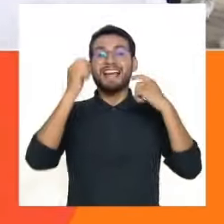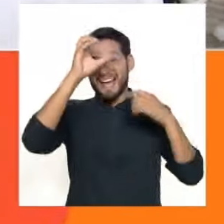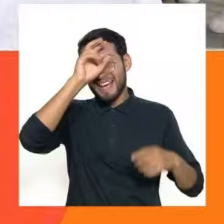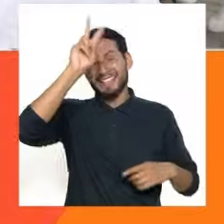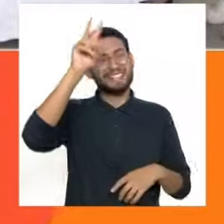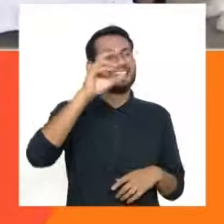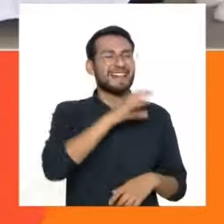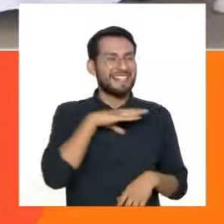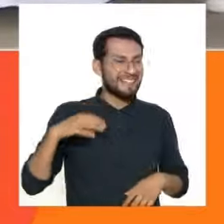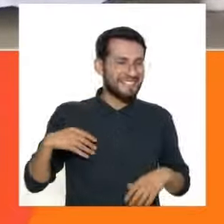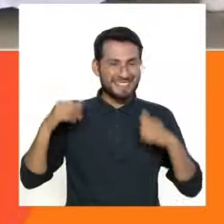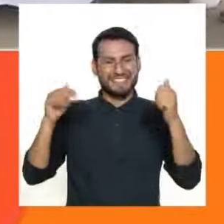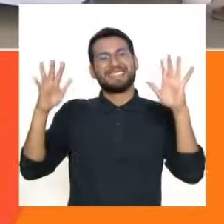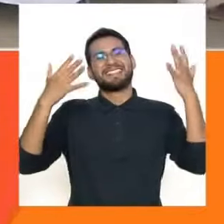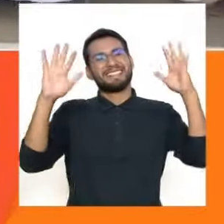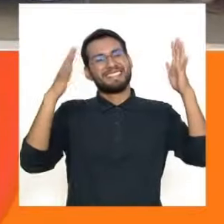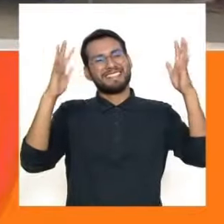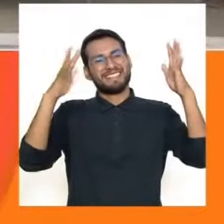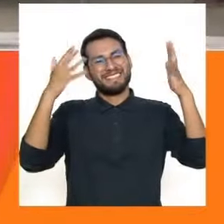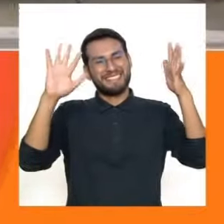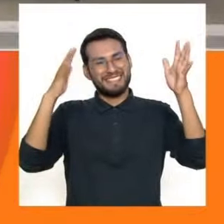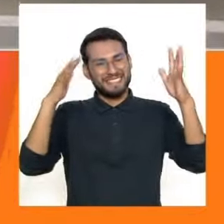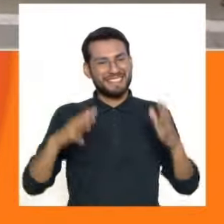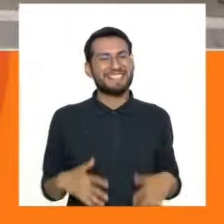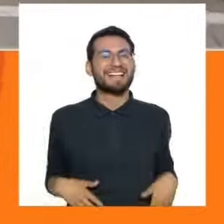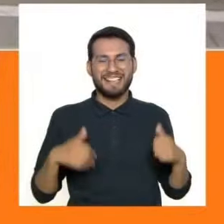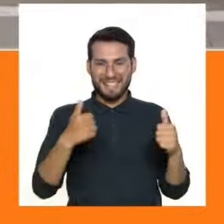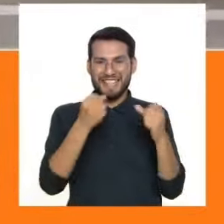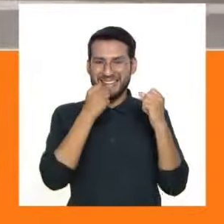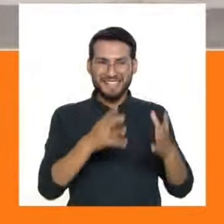call eso Gracias